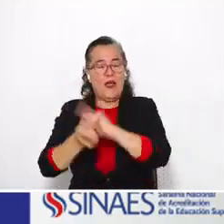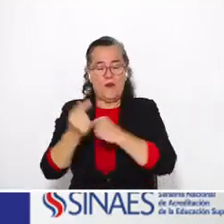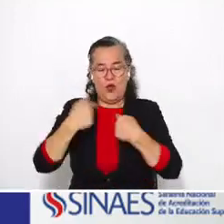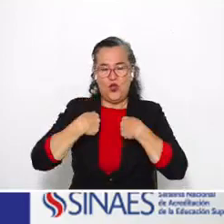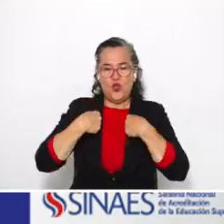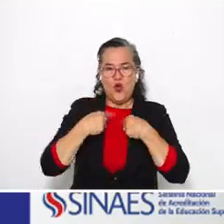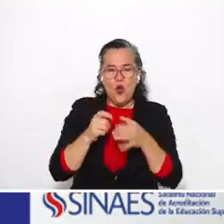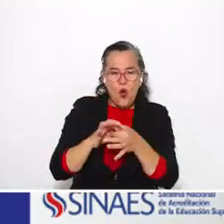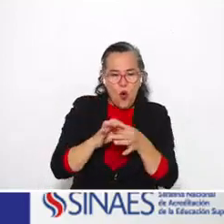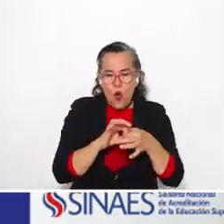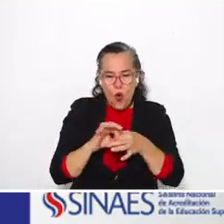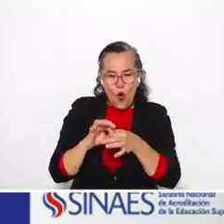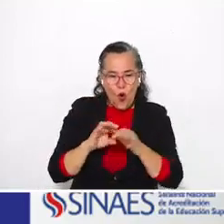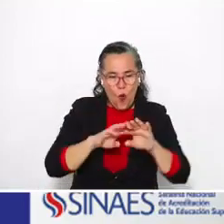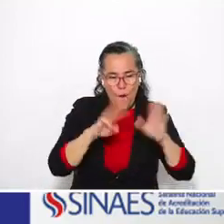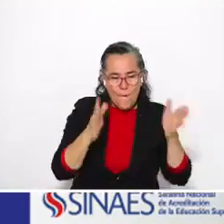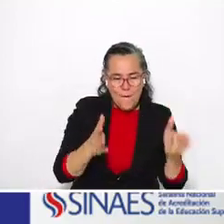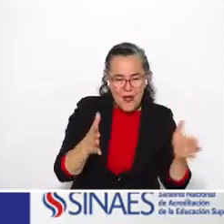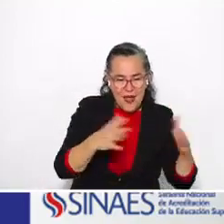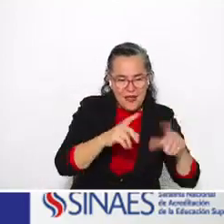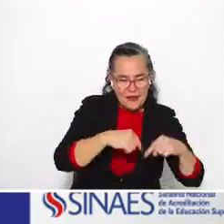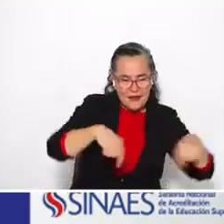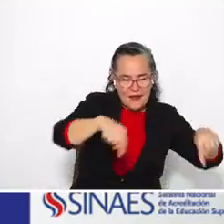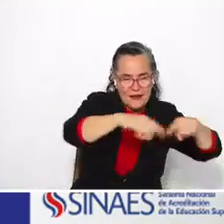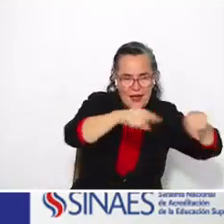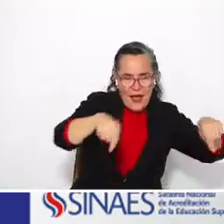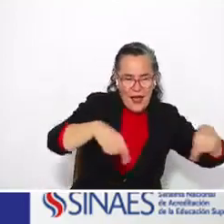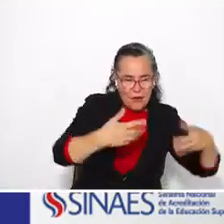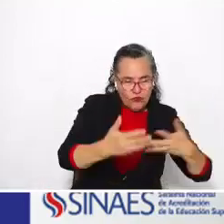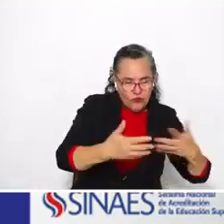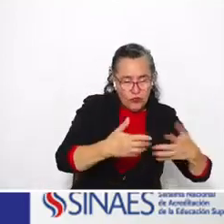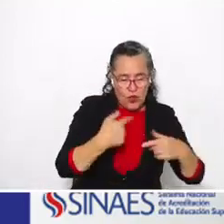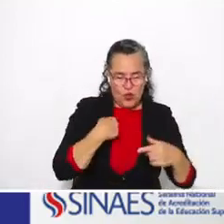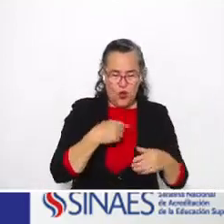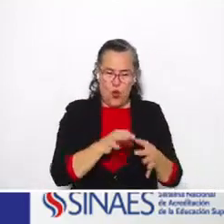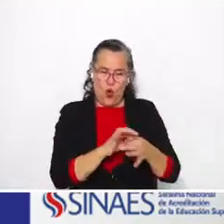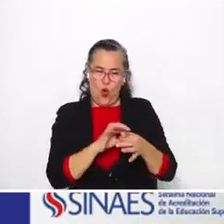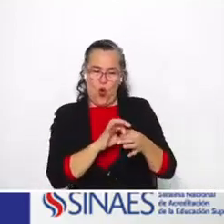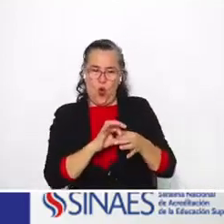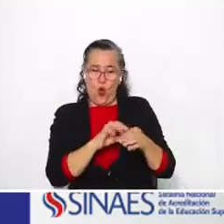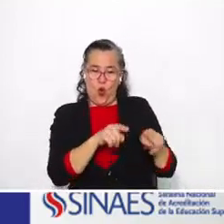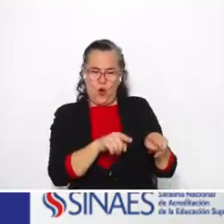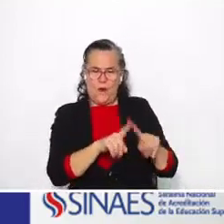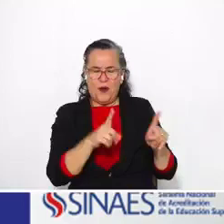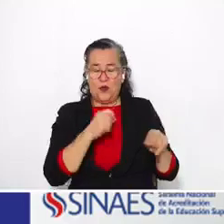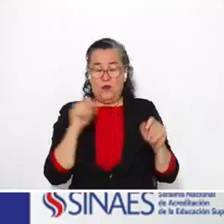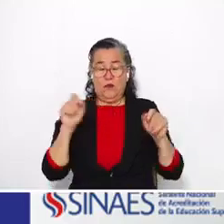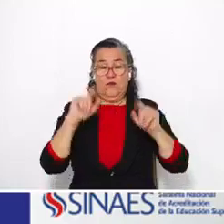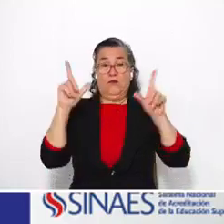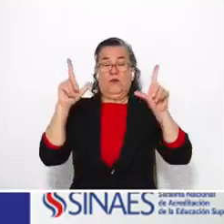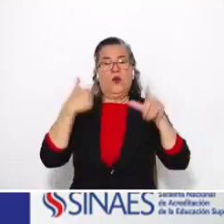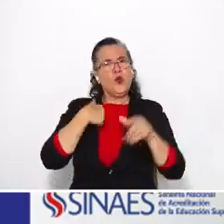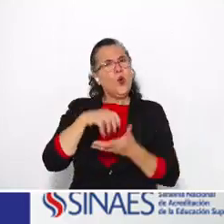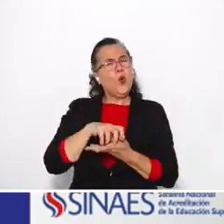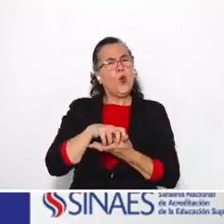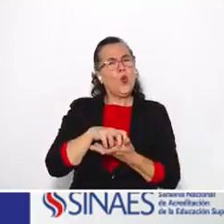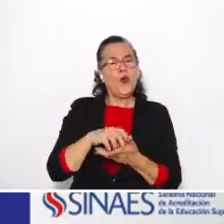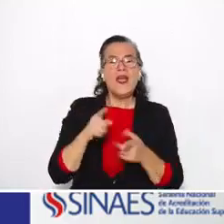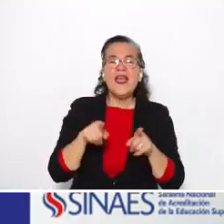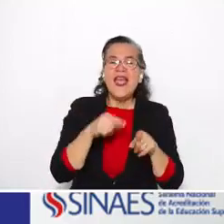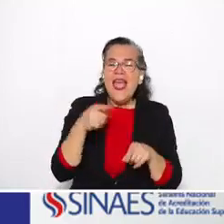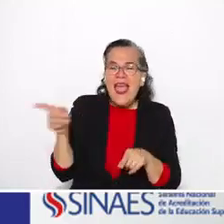mesa redonda y hacer una presentación. Y la sorpresa que yo me llevé, porque yo tenía mis dudas, es que ellos también están buscando